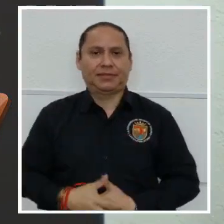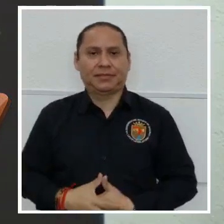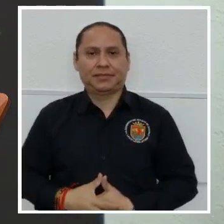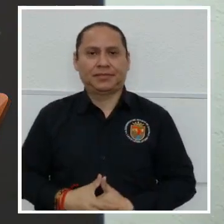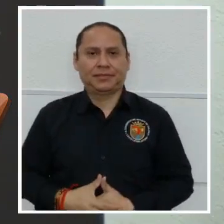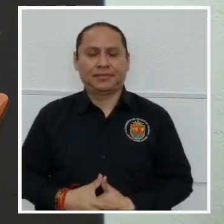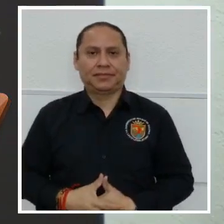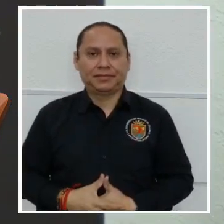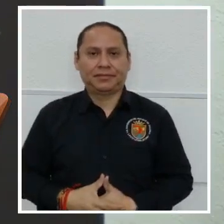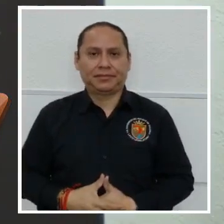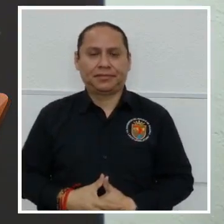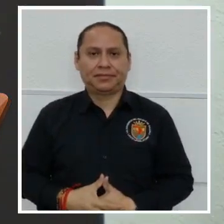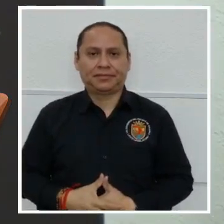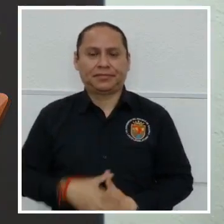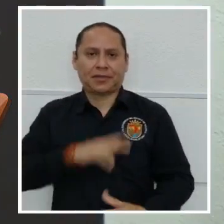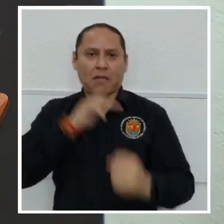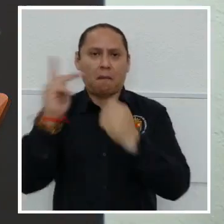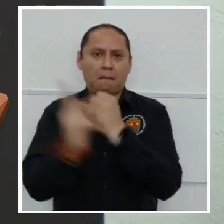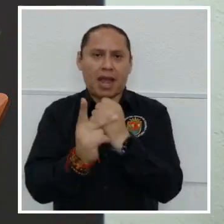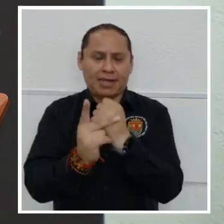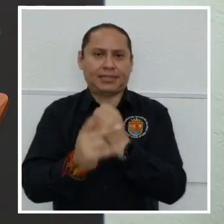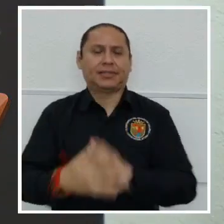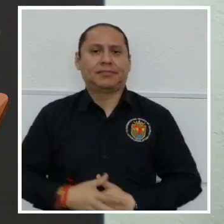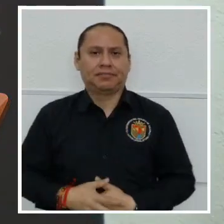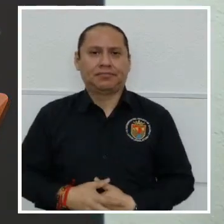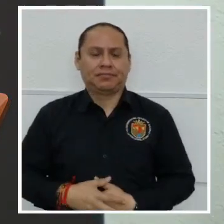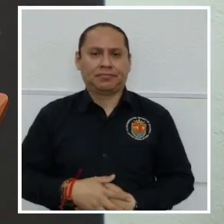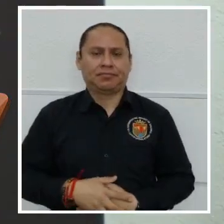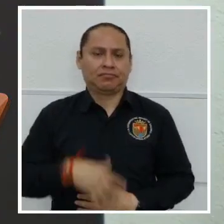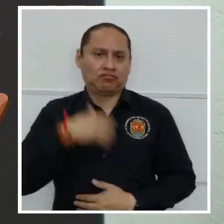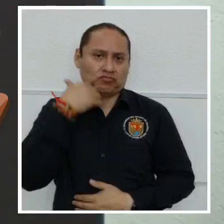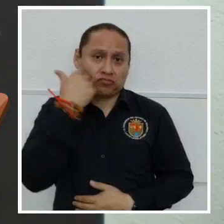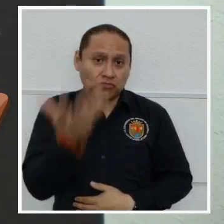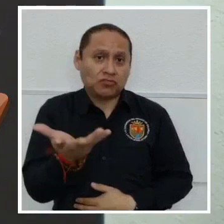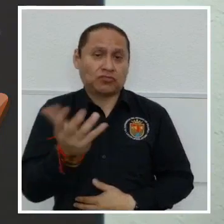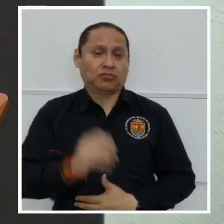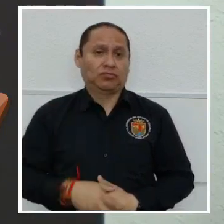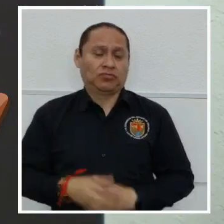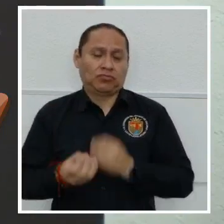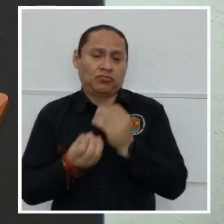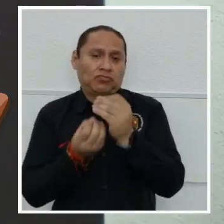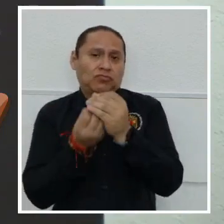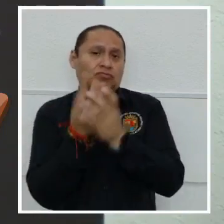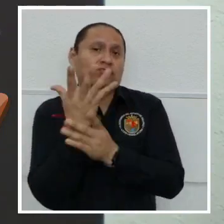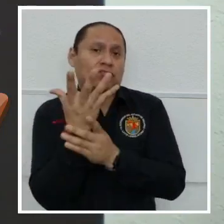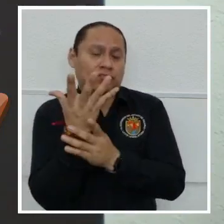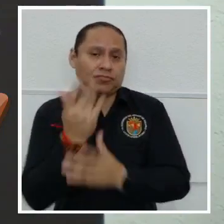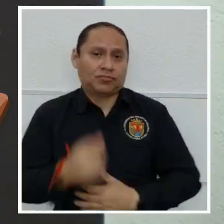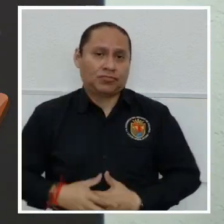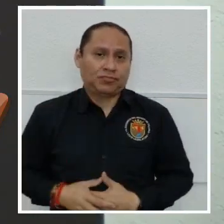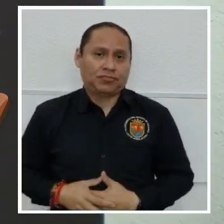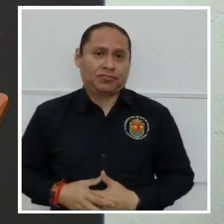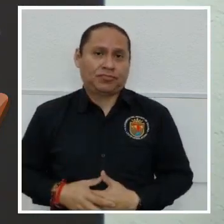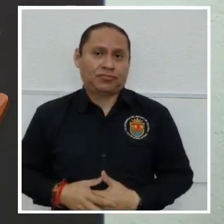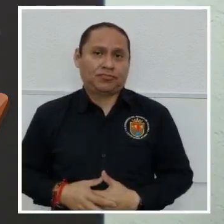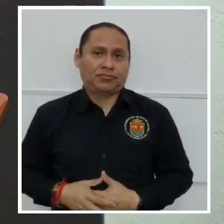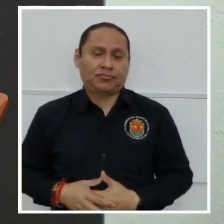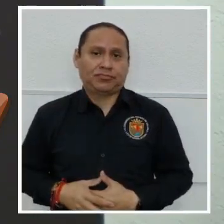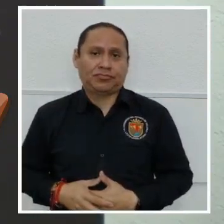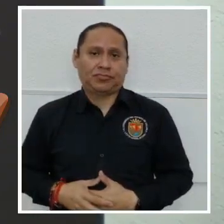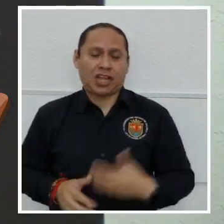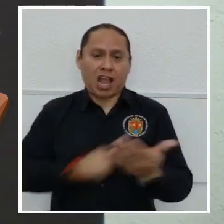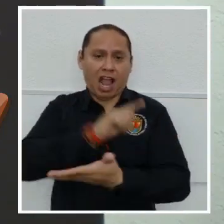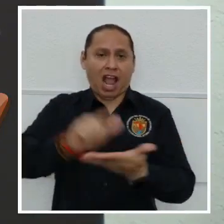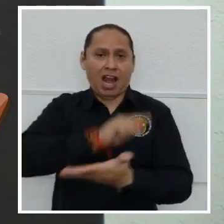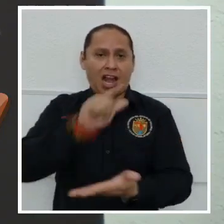chiapaneca el país quiere una actualización de los Marcos